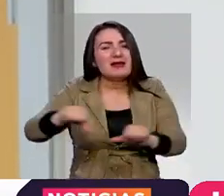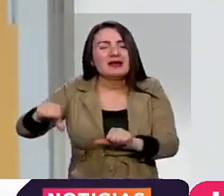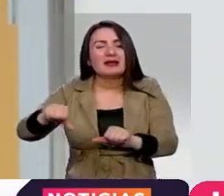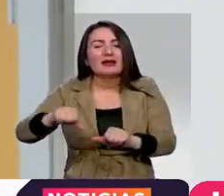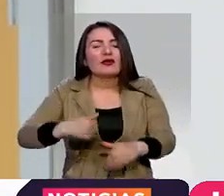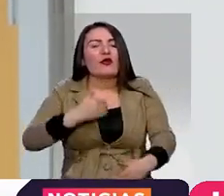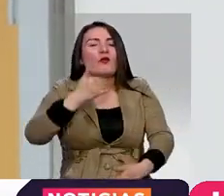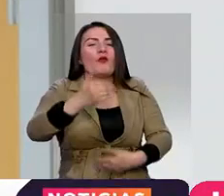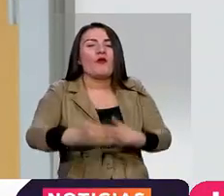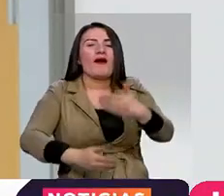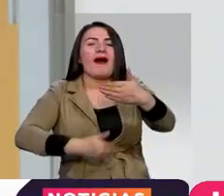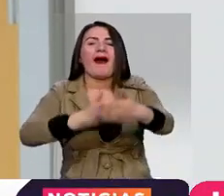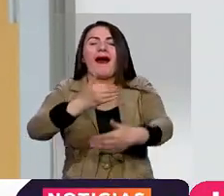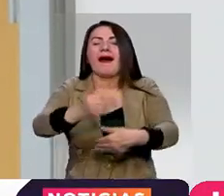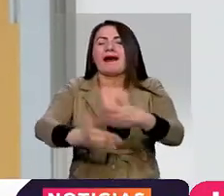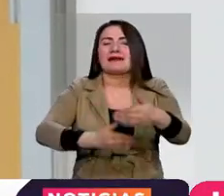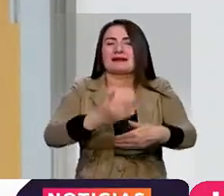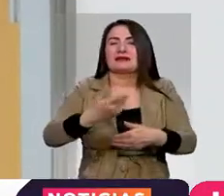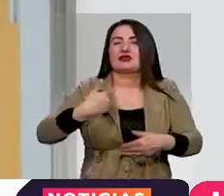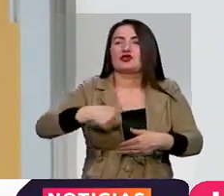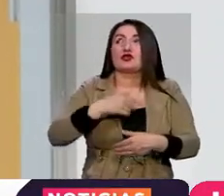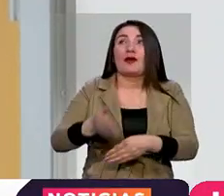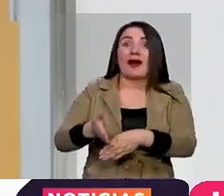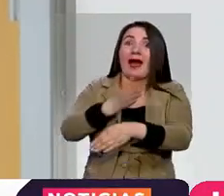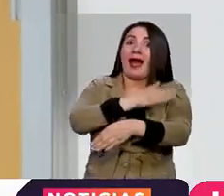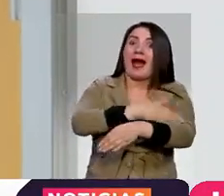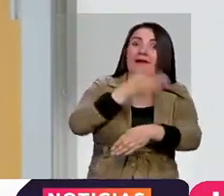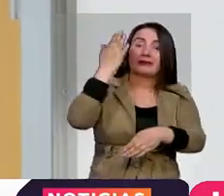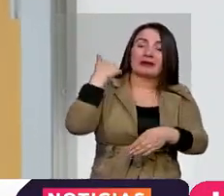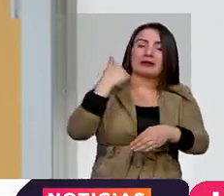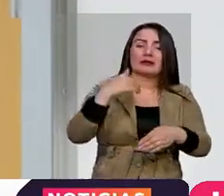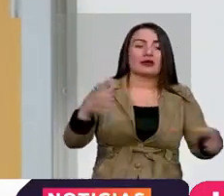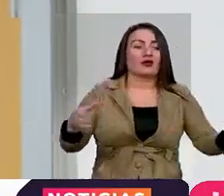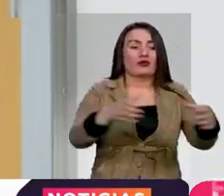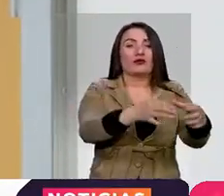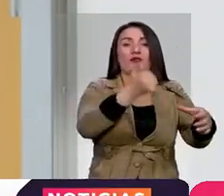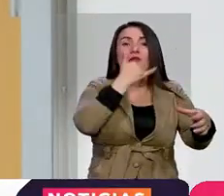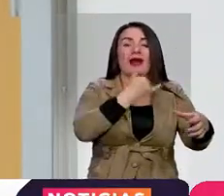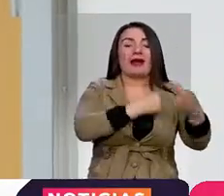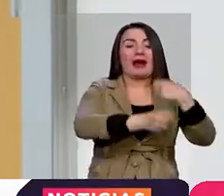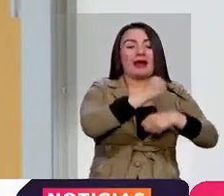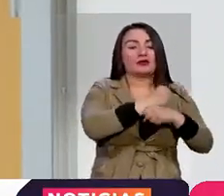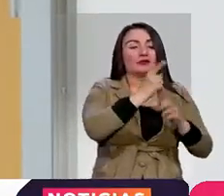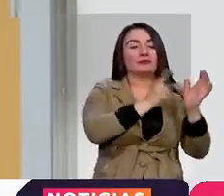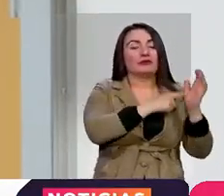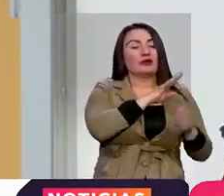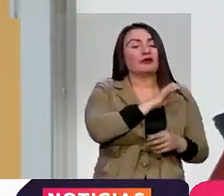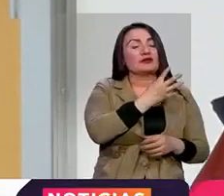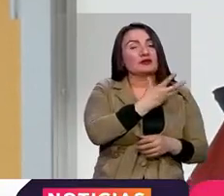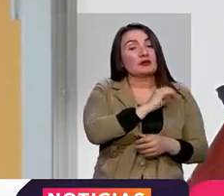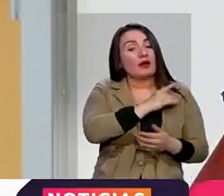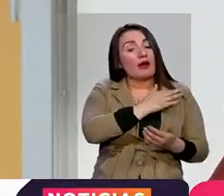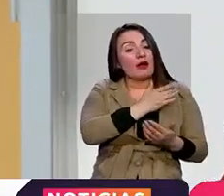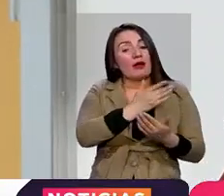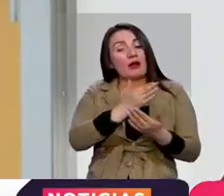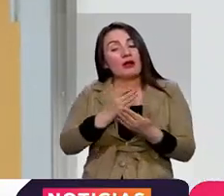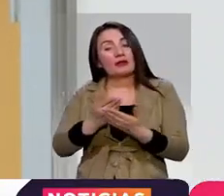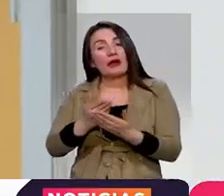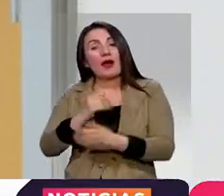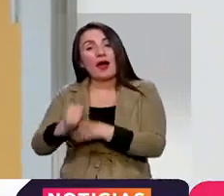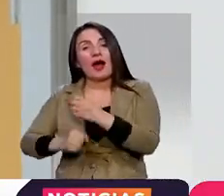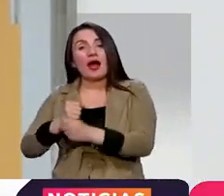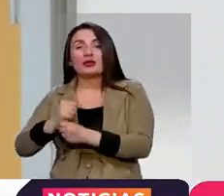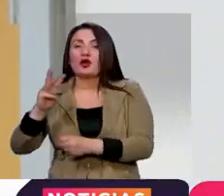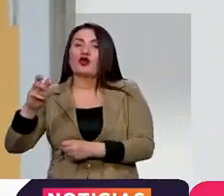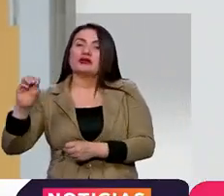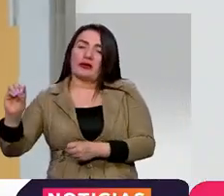gradual que se ha dado de la manera como nombrábamos la delincuencia en los años 50 y como la hemos venido nombrando desde los años 80